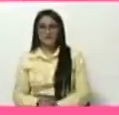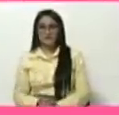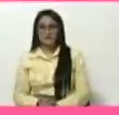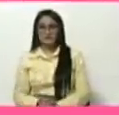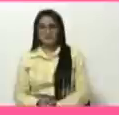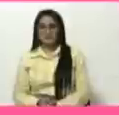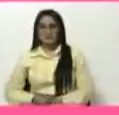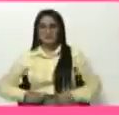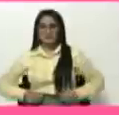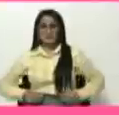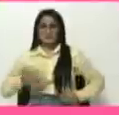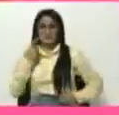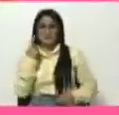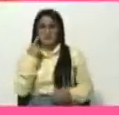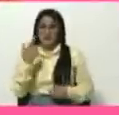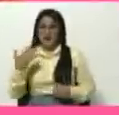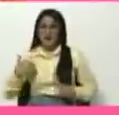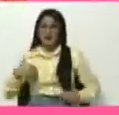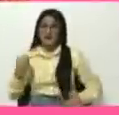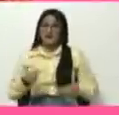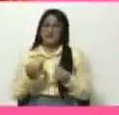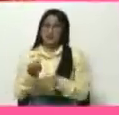Véanlos en Argentina siendo gobierno.